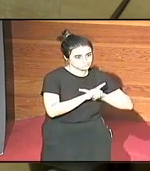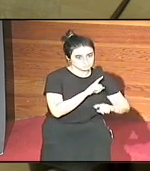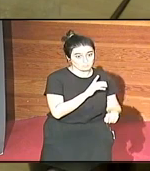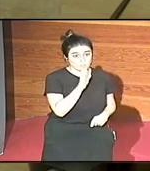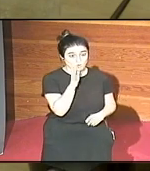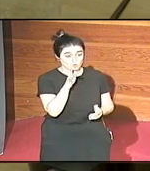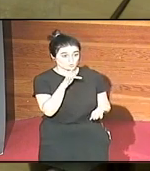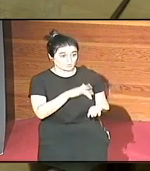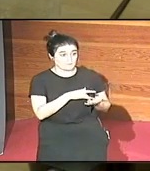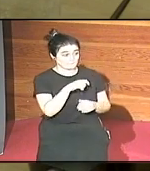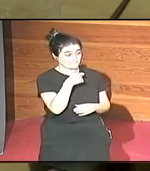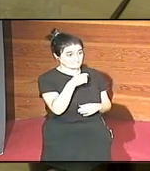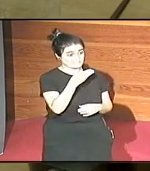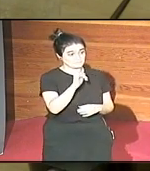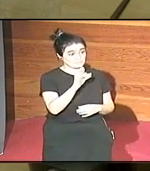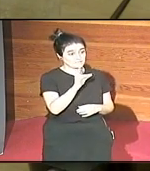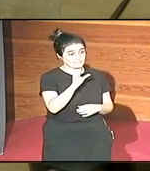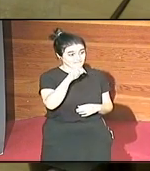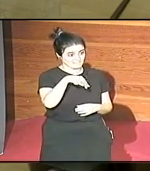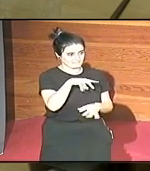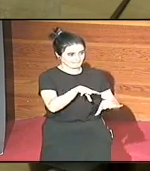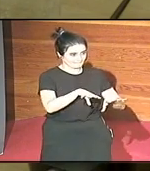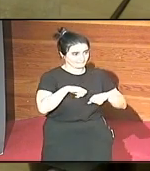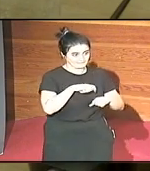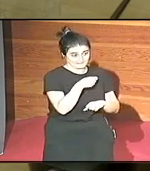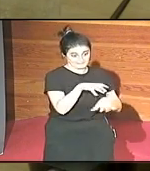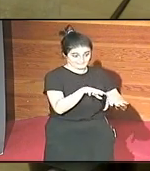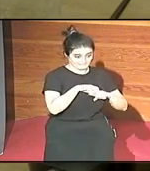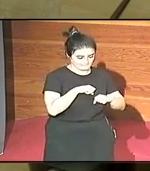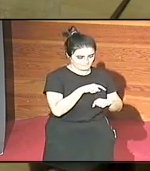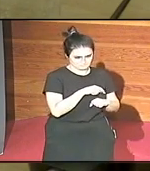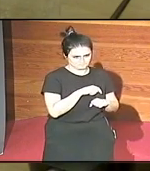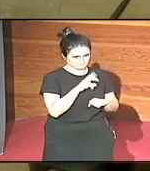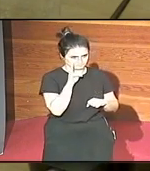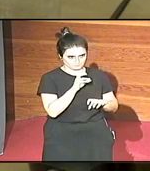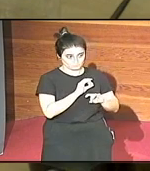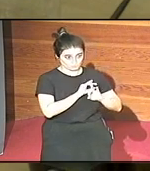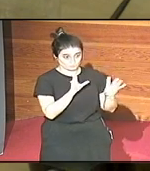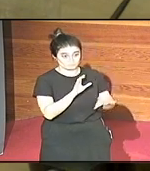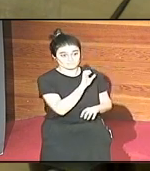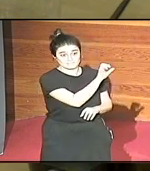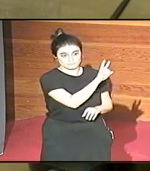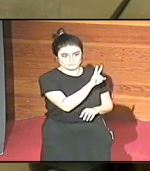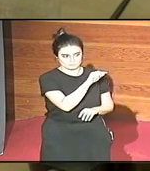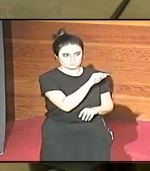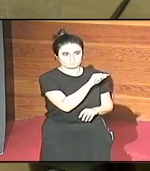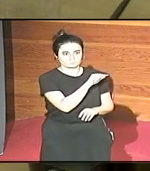llegó al poder, era obvio que, primero, Estados Unidos salía